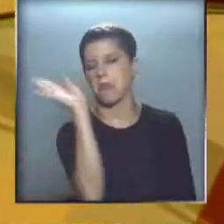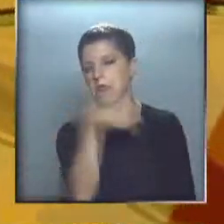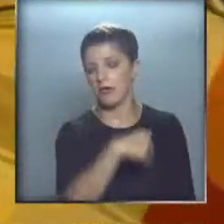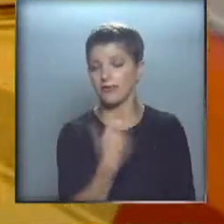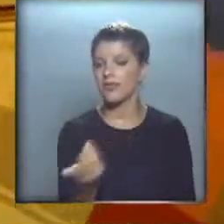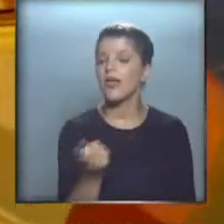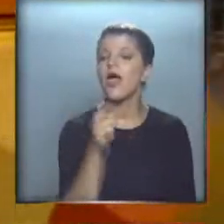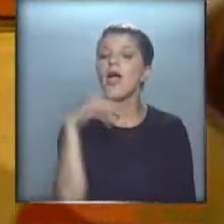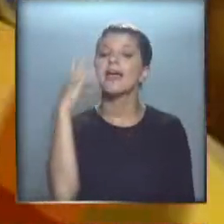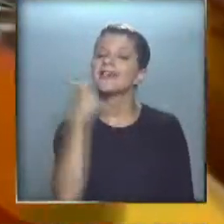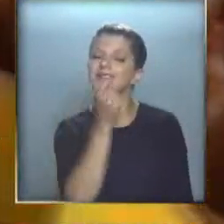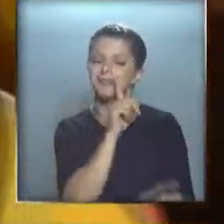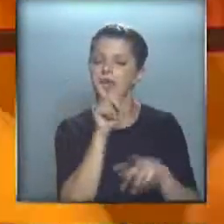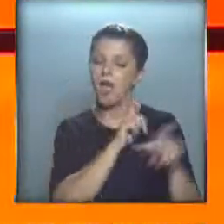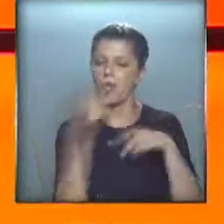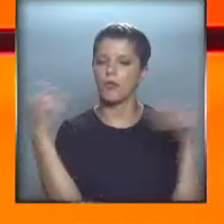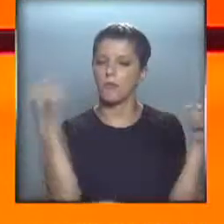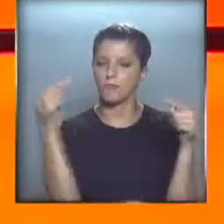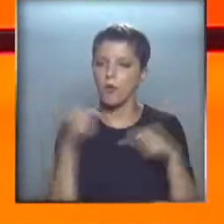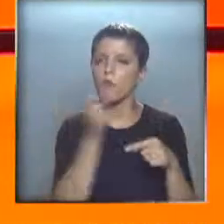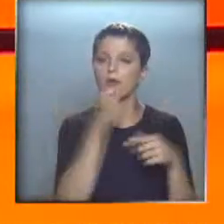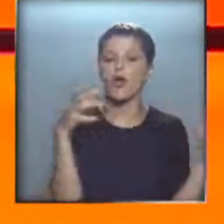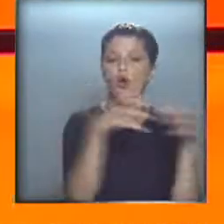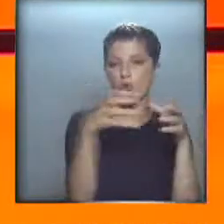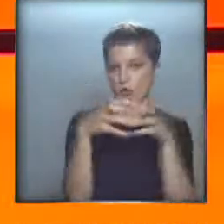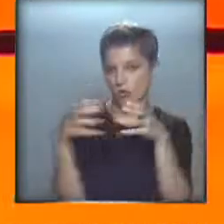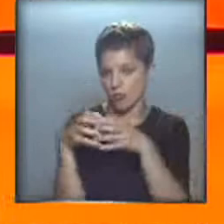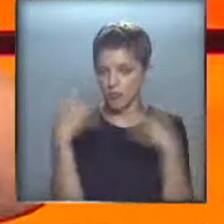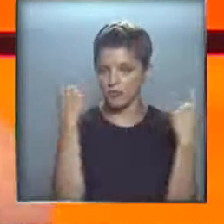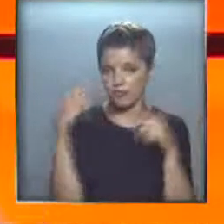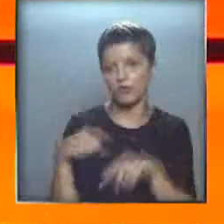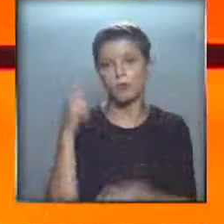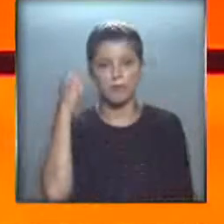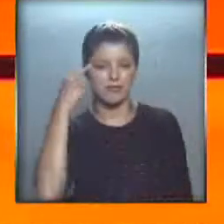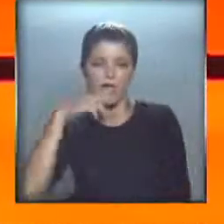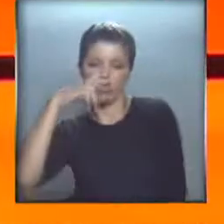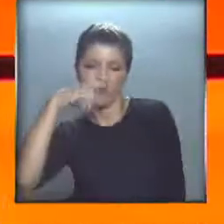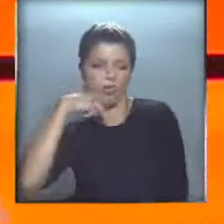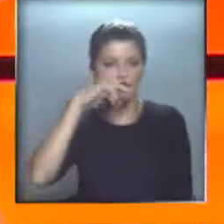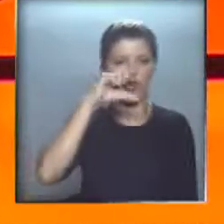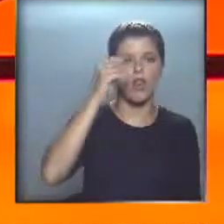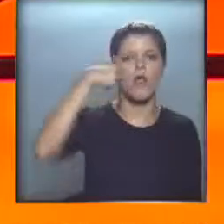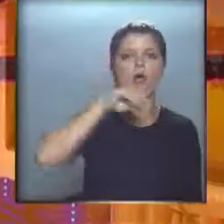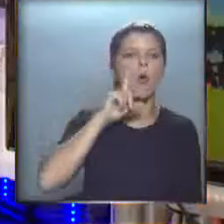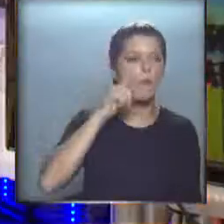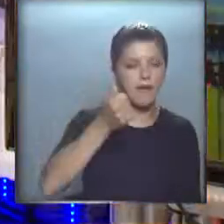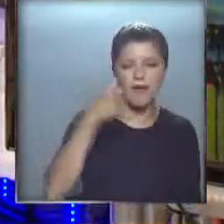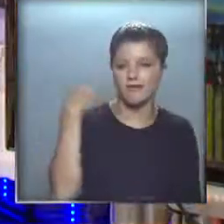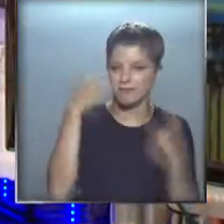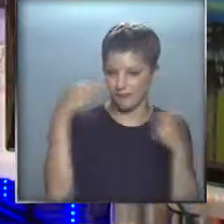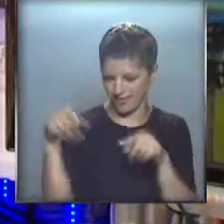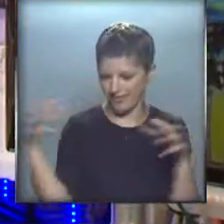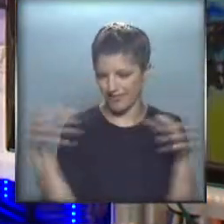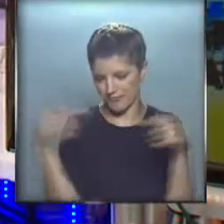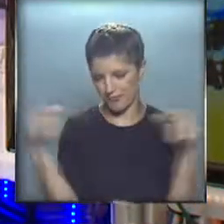sí, hay mucho enfrentamiento entre grupos o entre, bueno, el cheto con el cumbiero, que no, que sí. Por eso